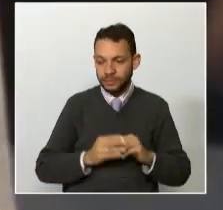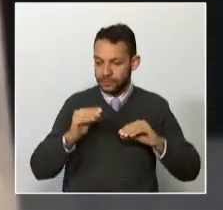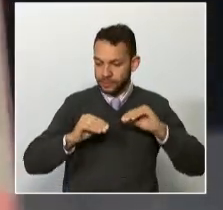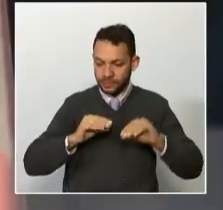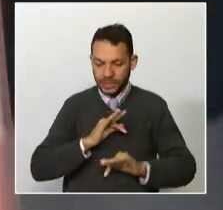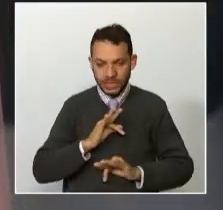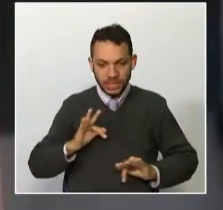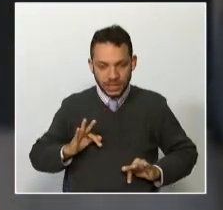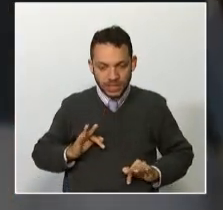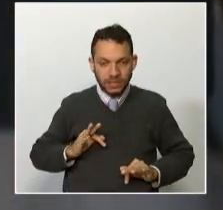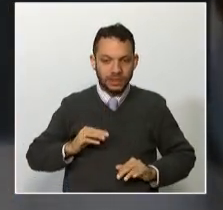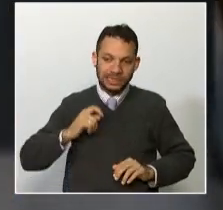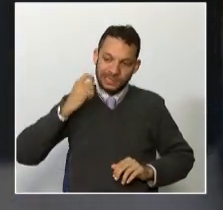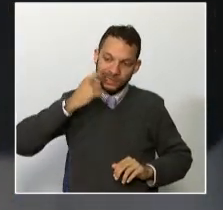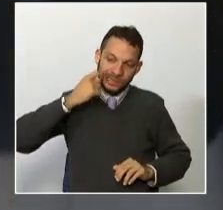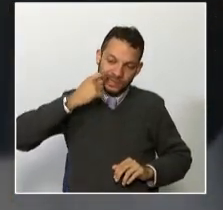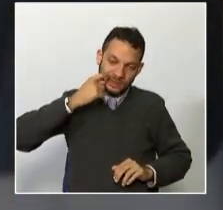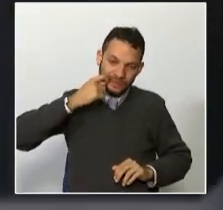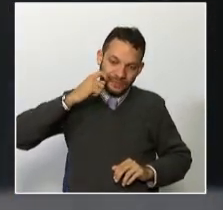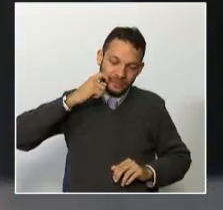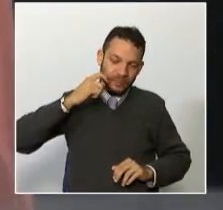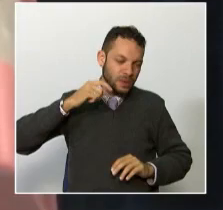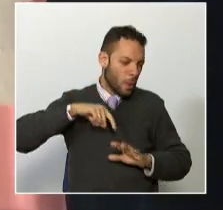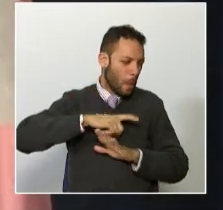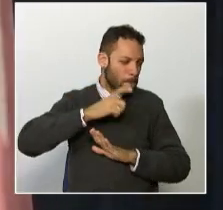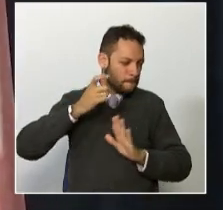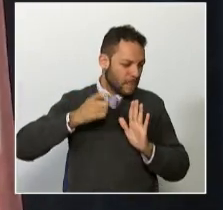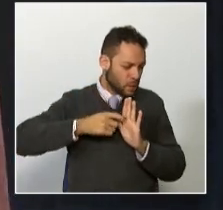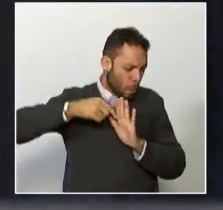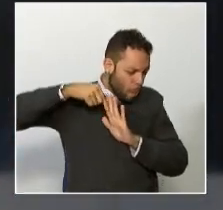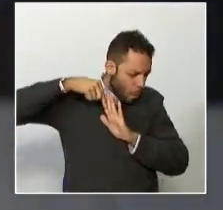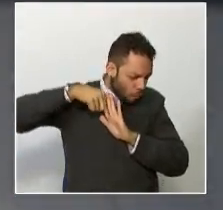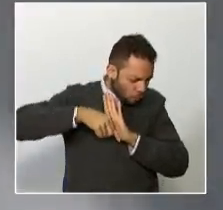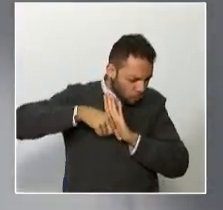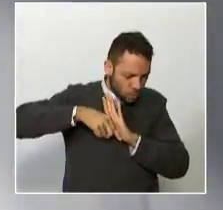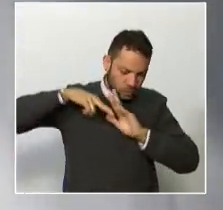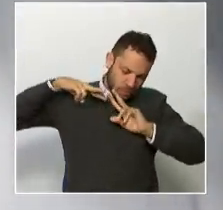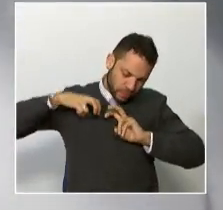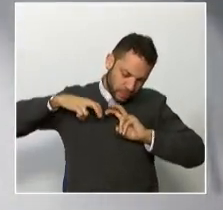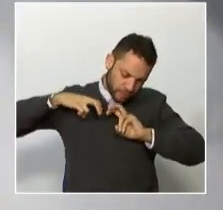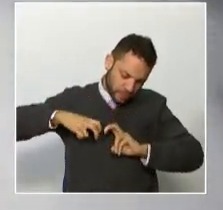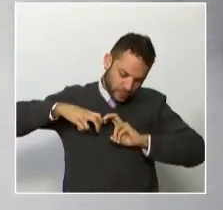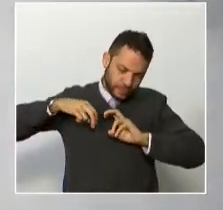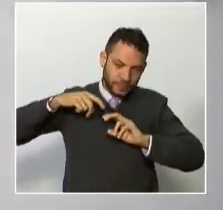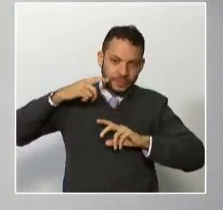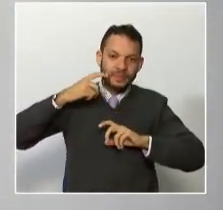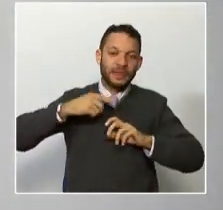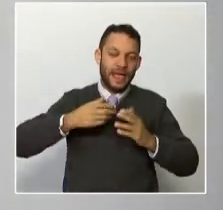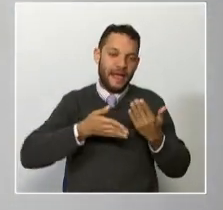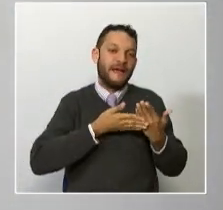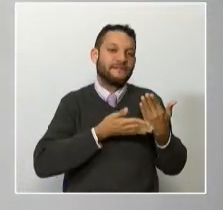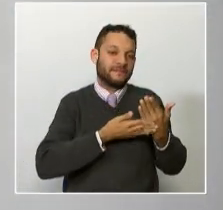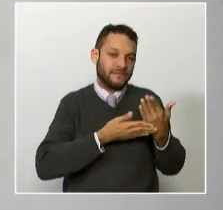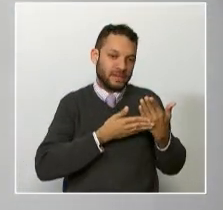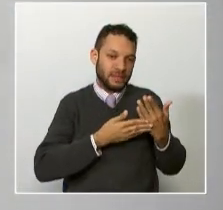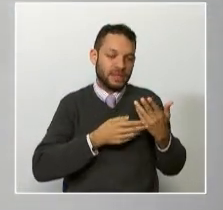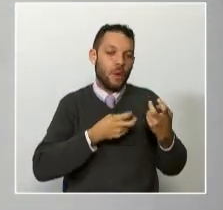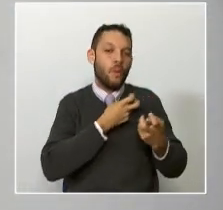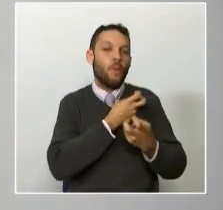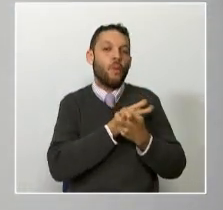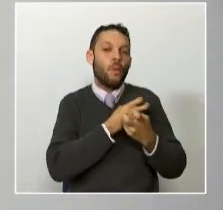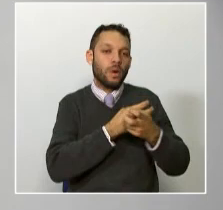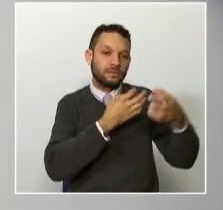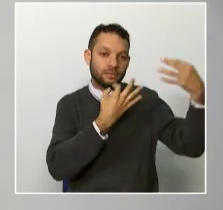de conducto, con toda esa pieza que es lo más grande que está dentro? Y es lo que me dice esta radiografía. Y le dijimos a